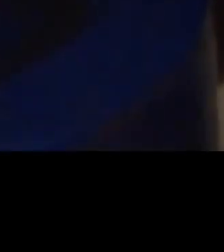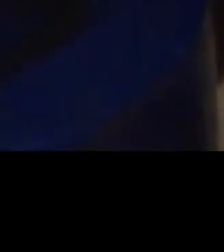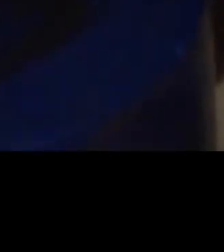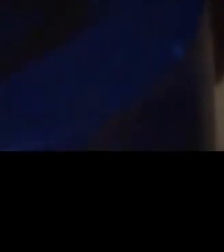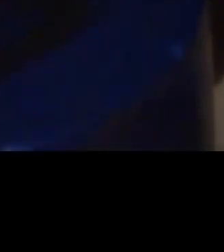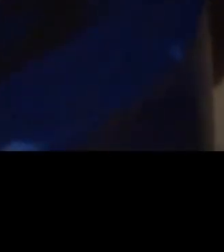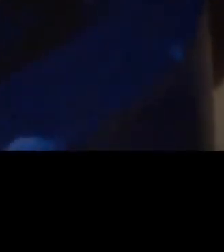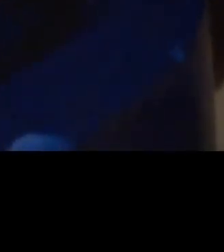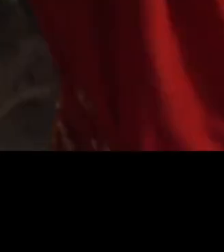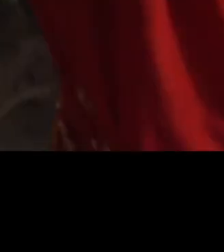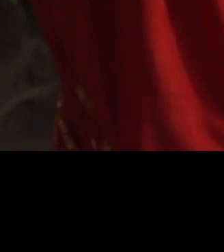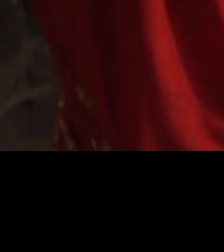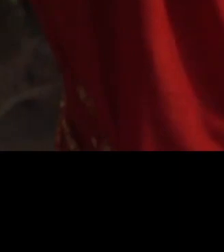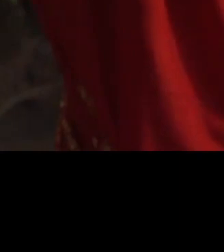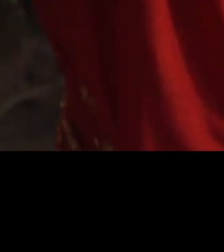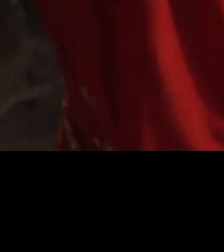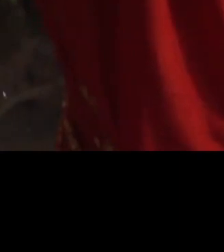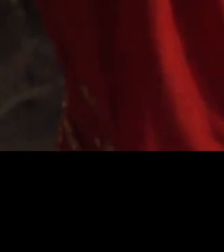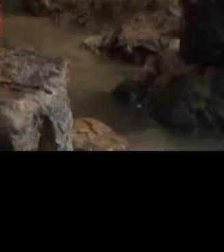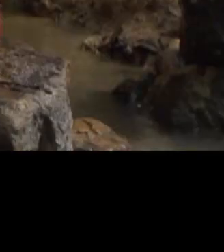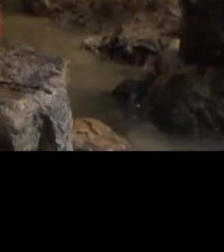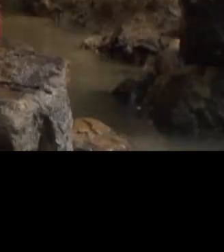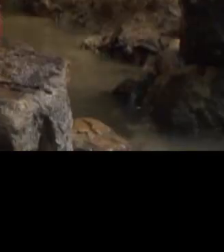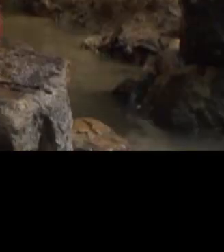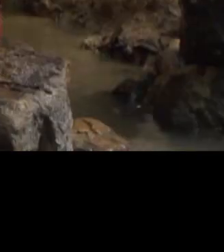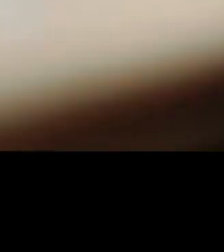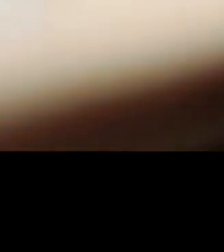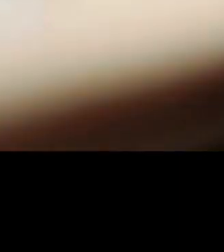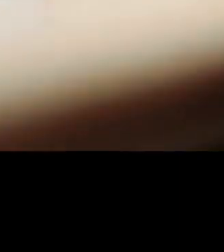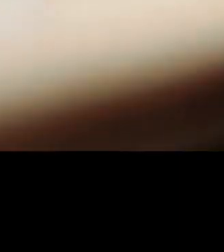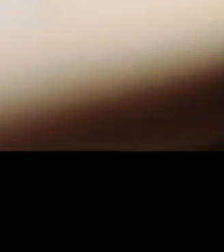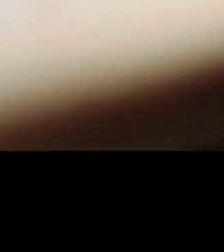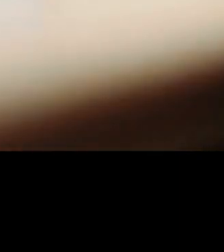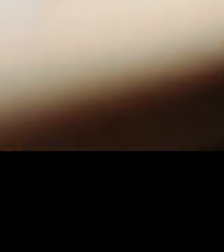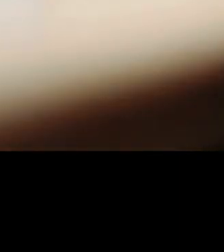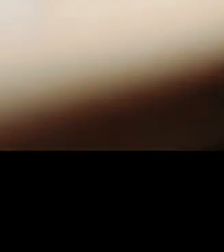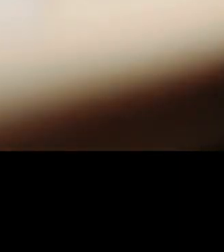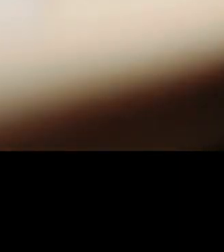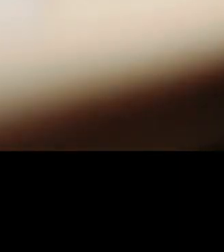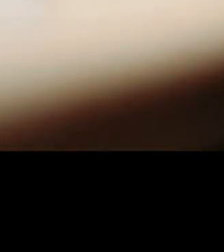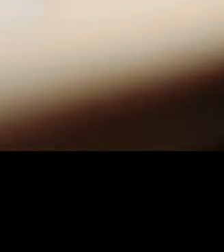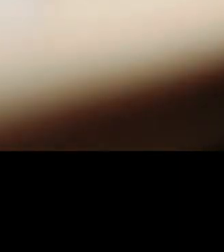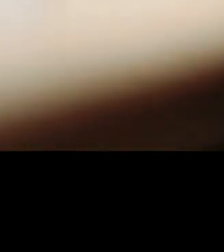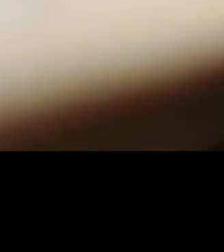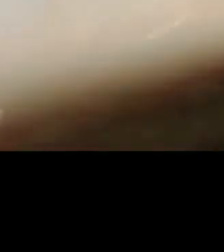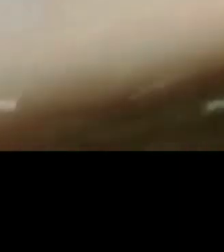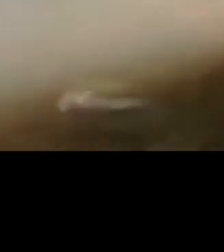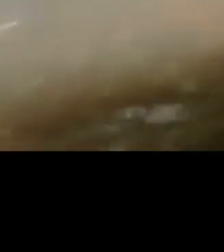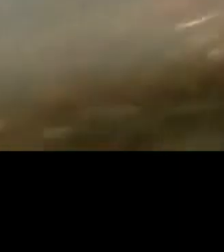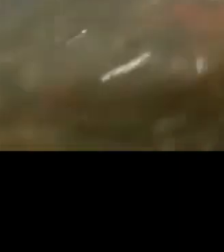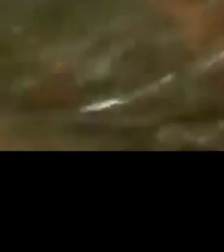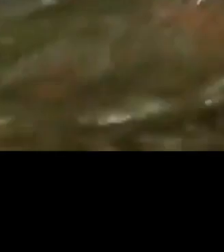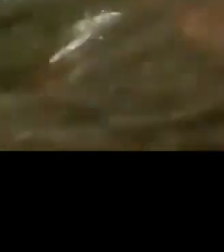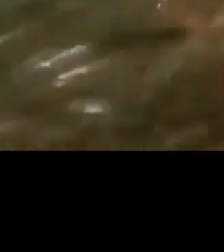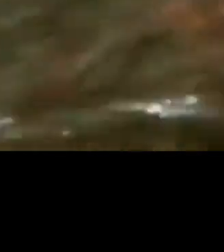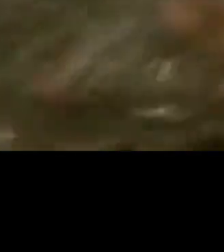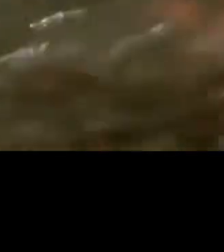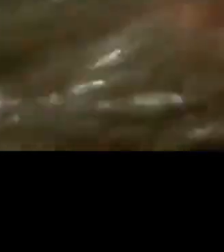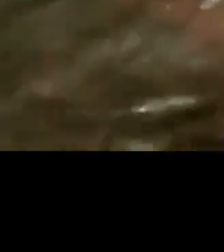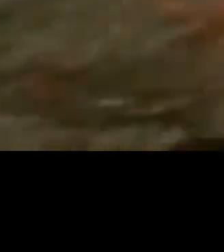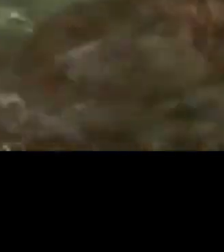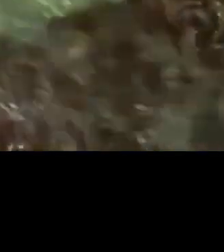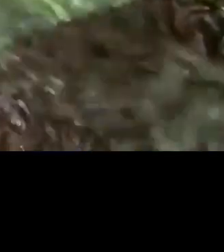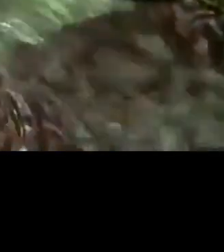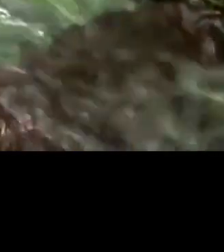Es un recurso natural valioso para nuestras vidas. No la malgastemos. Cuidemos nuestras